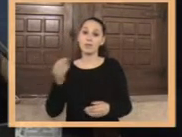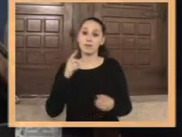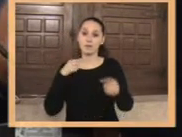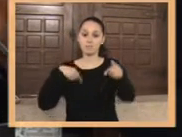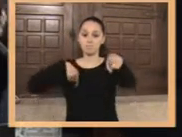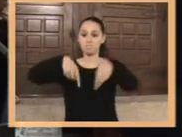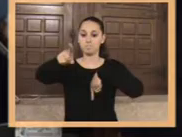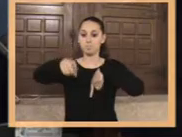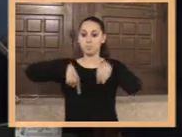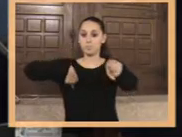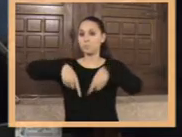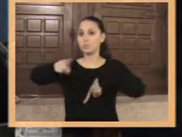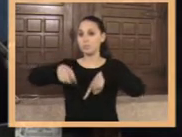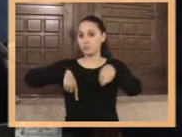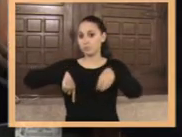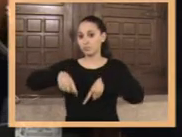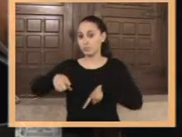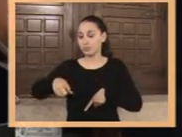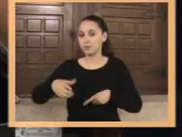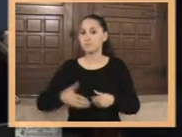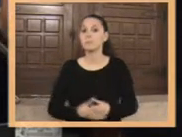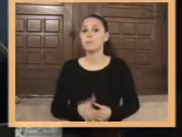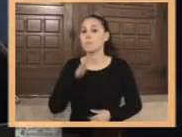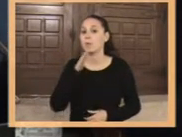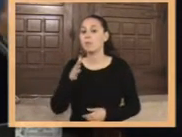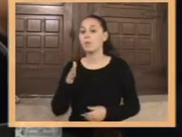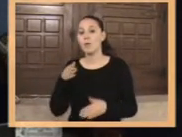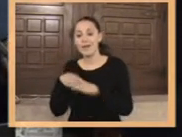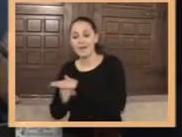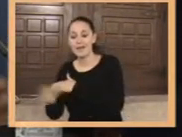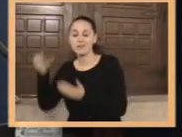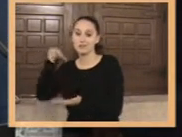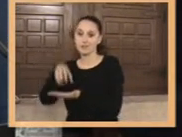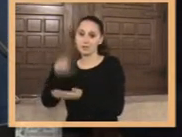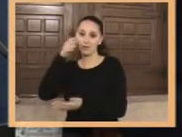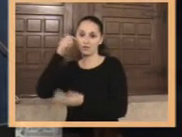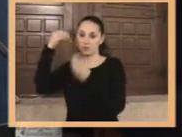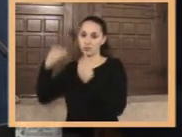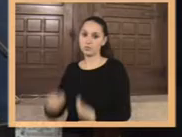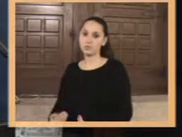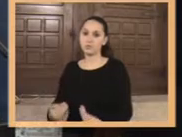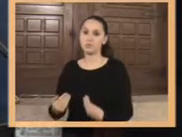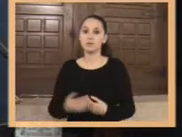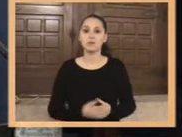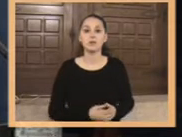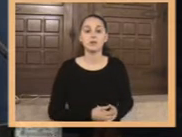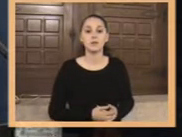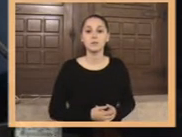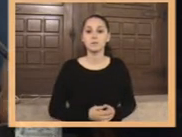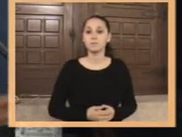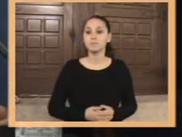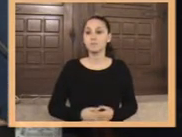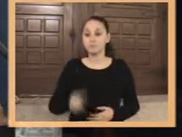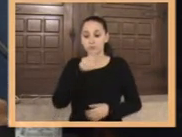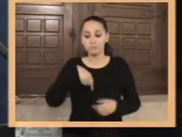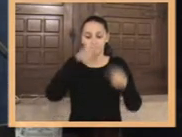debemos mantener con prioridad para el que baja, si no recuerdo mal, debemos mantener el doble sentido. Nuestros esfuerzos